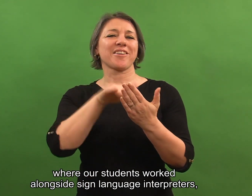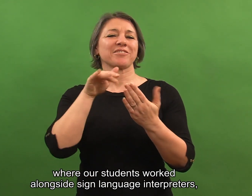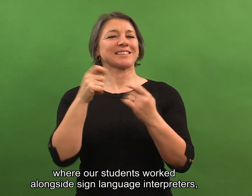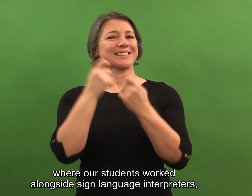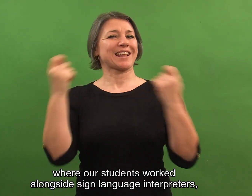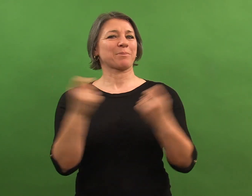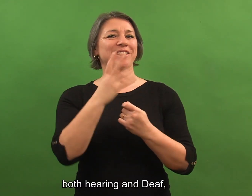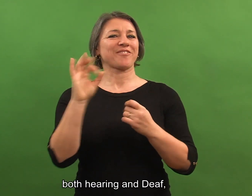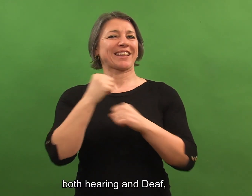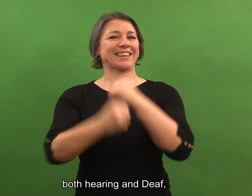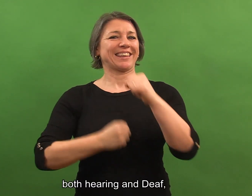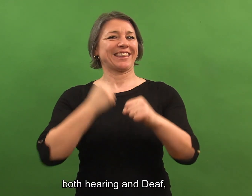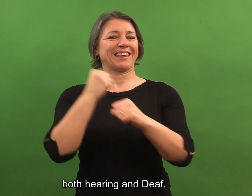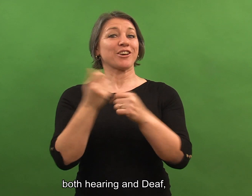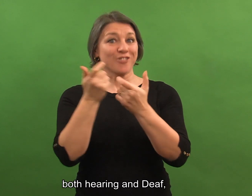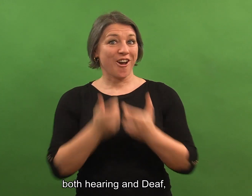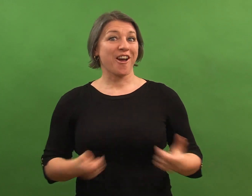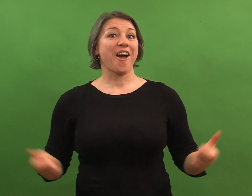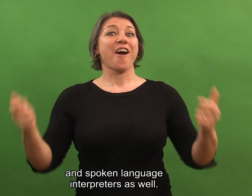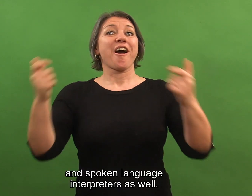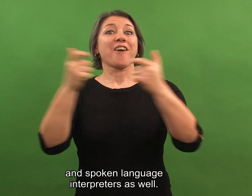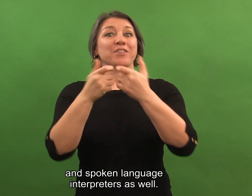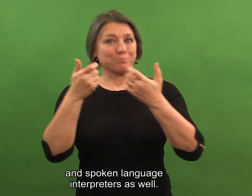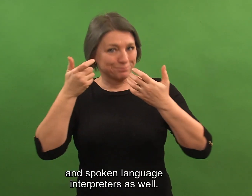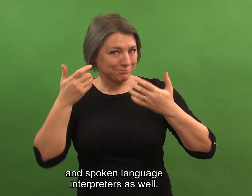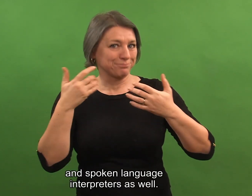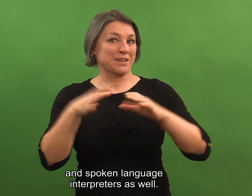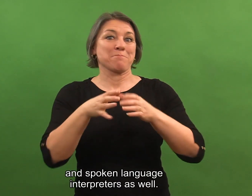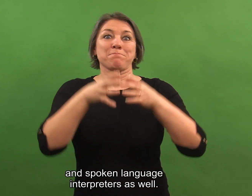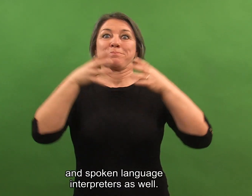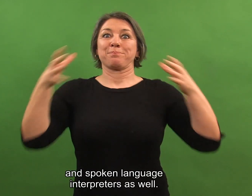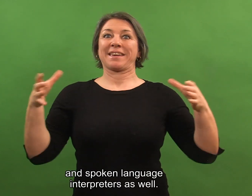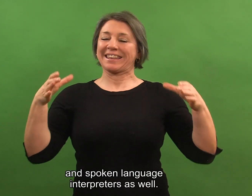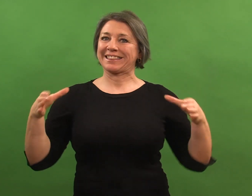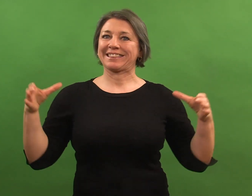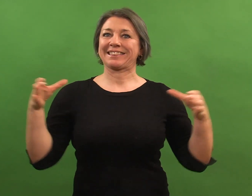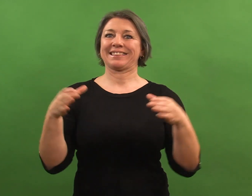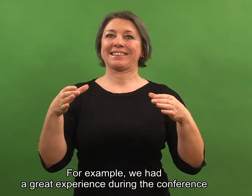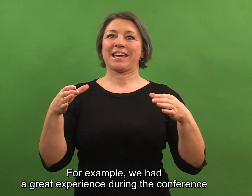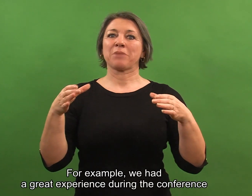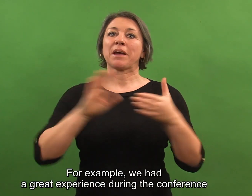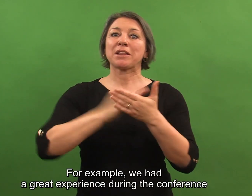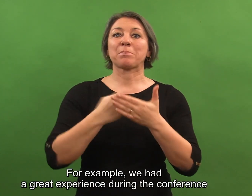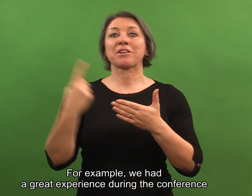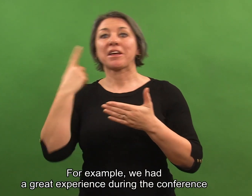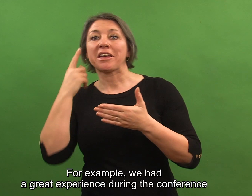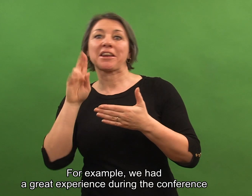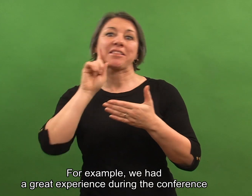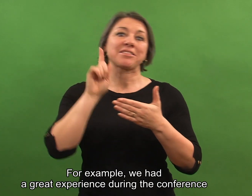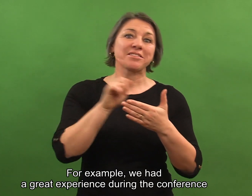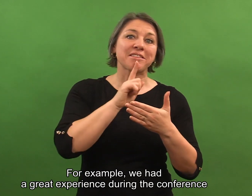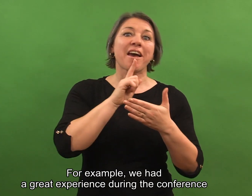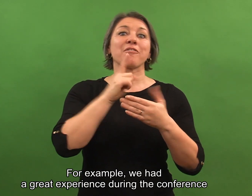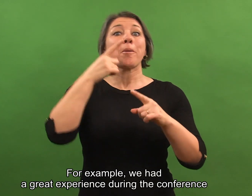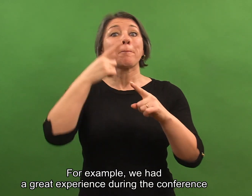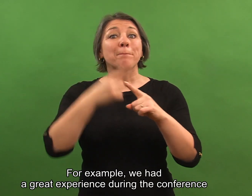varias conferencias en donde nuestros estudiantes pueden trabajar junto con intérpretes de lengua de signos oyentes